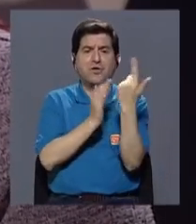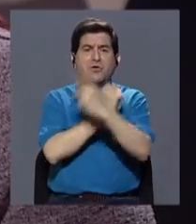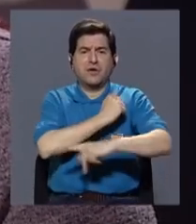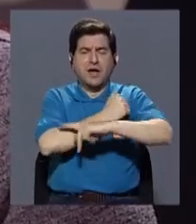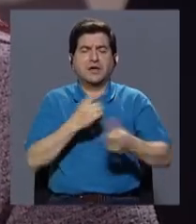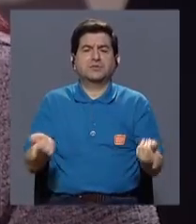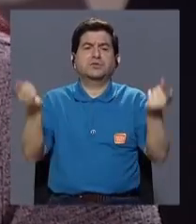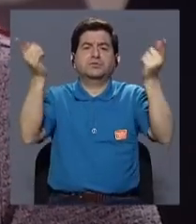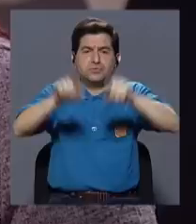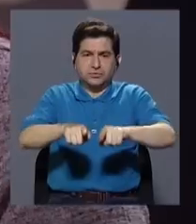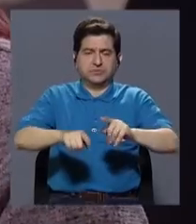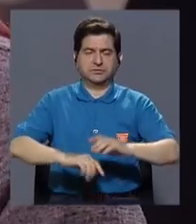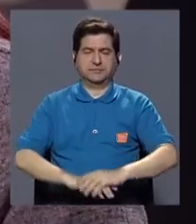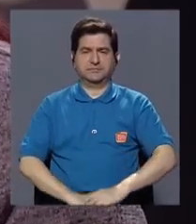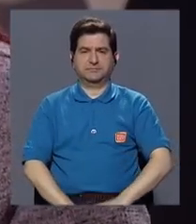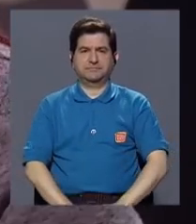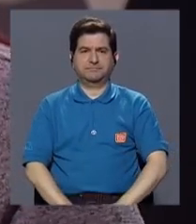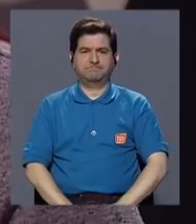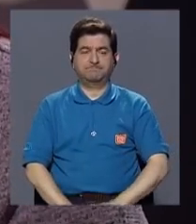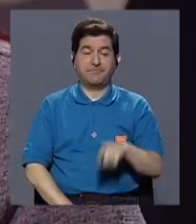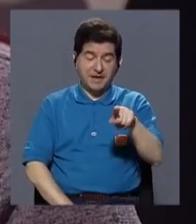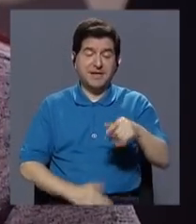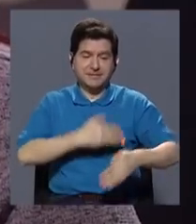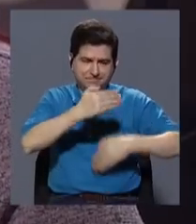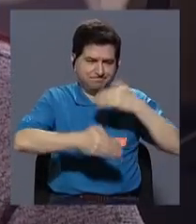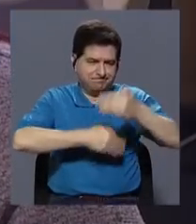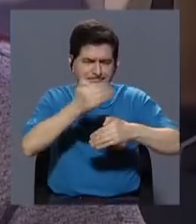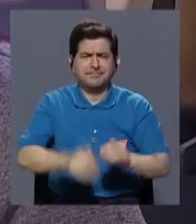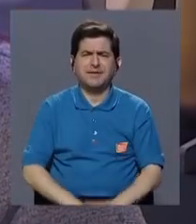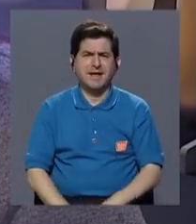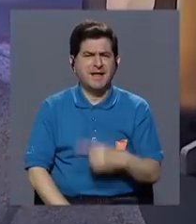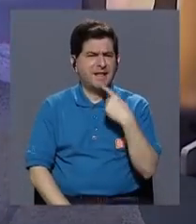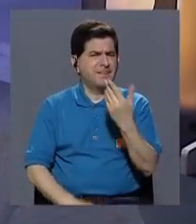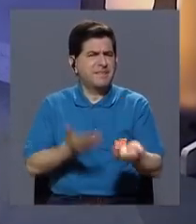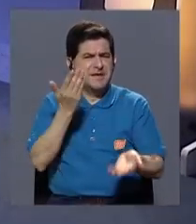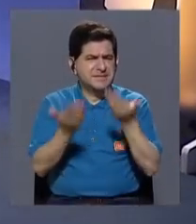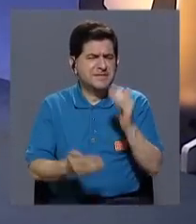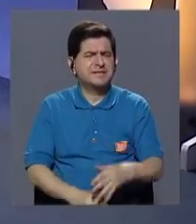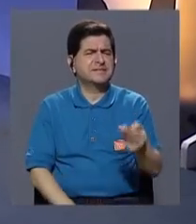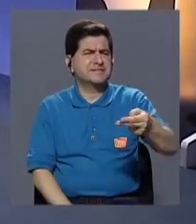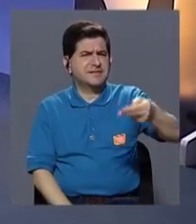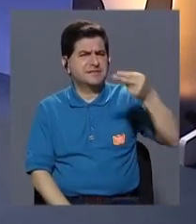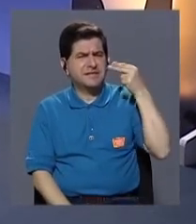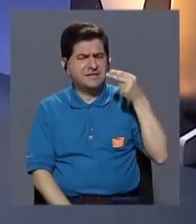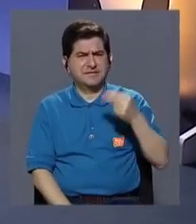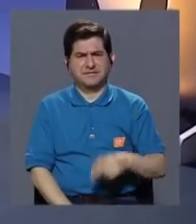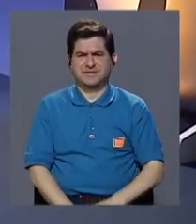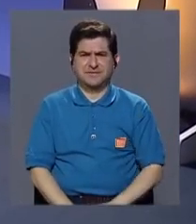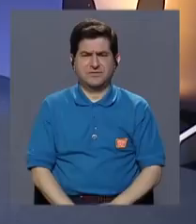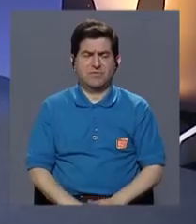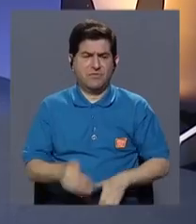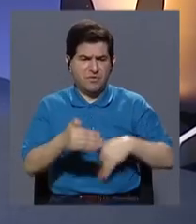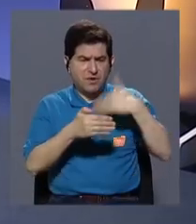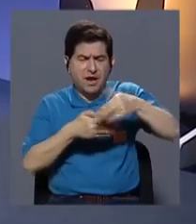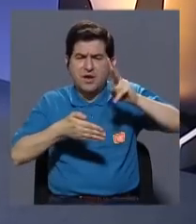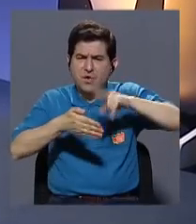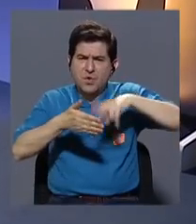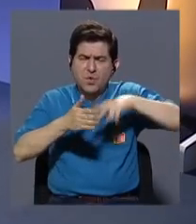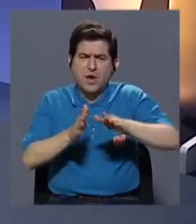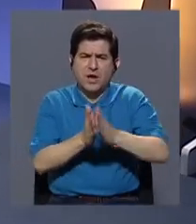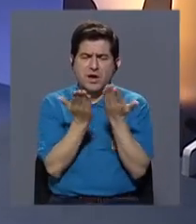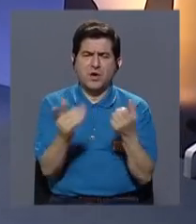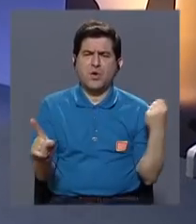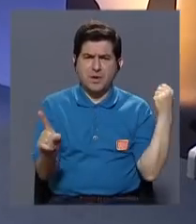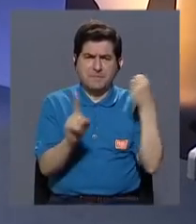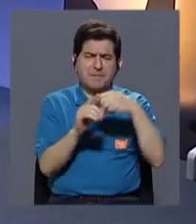todos en este país entonces es por donde va no podríamos decir que hay alguna historia definitivamente después de leer el libro